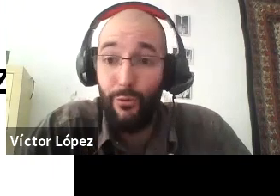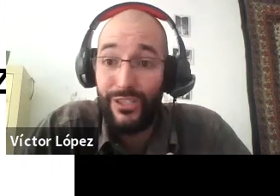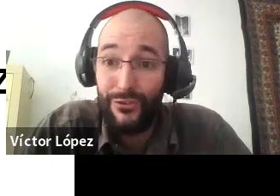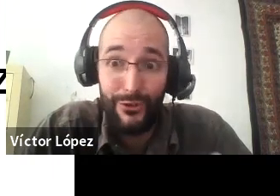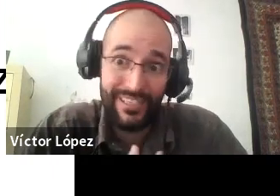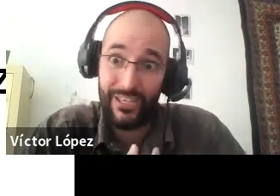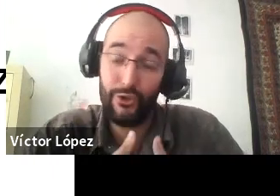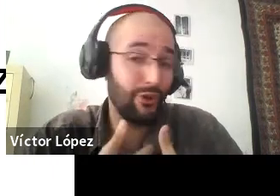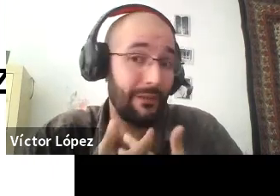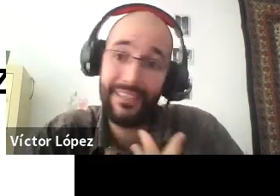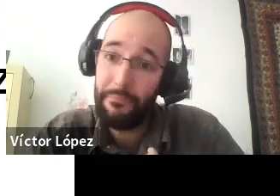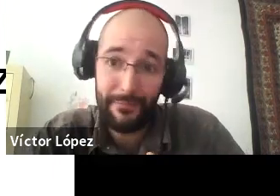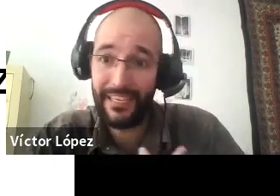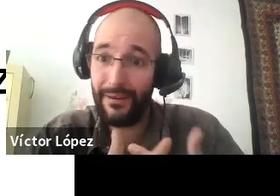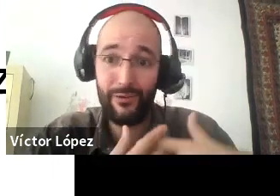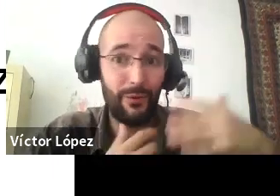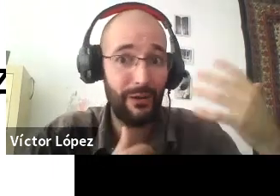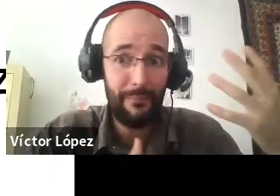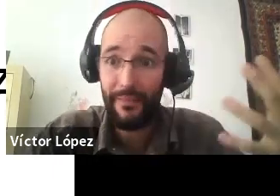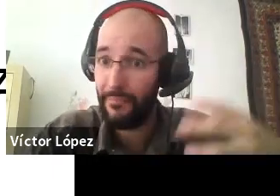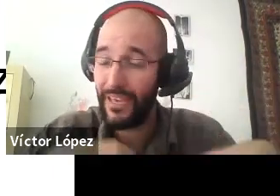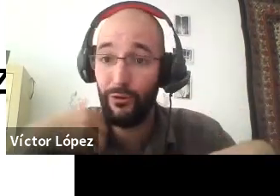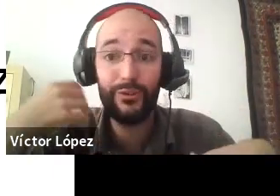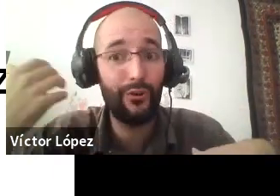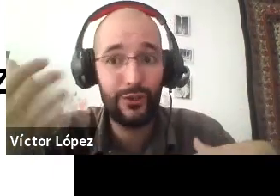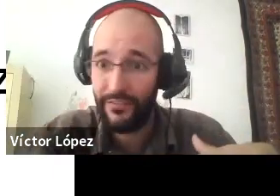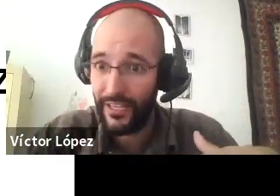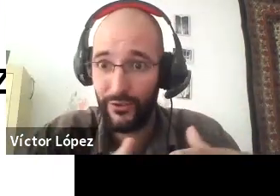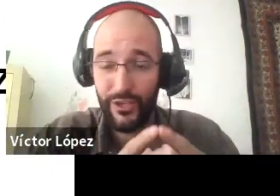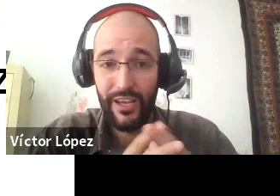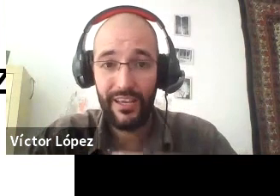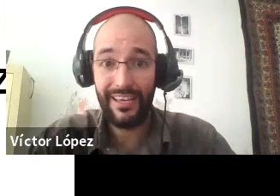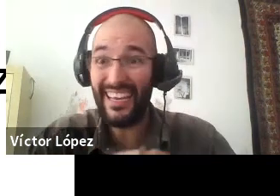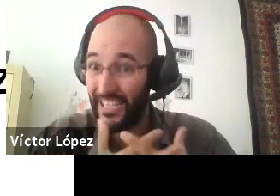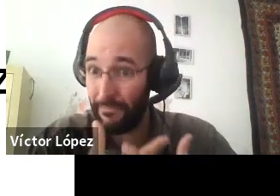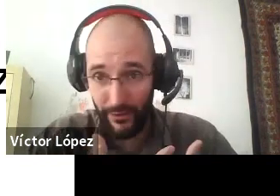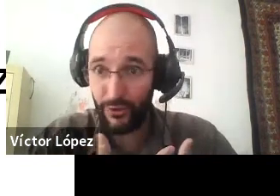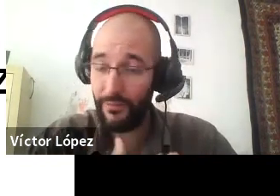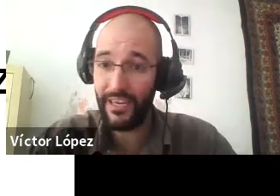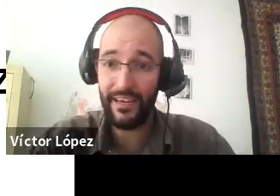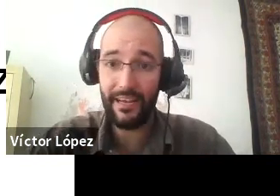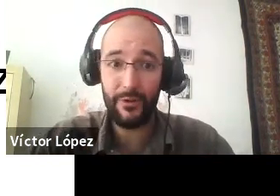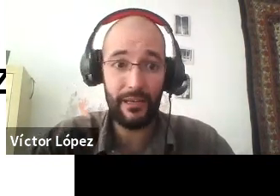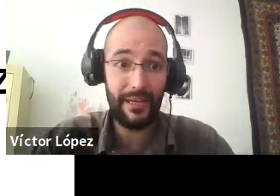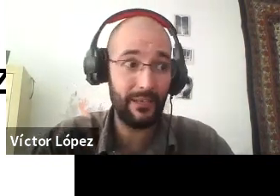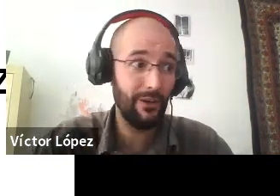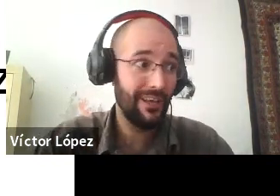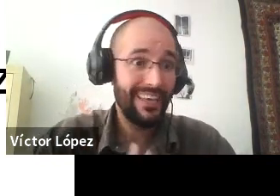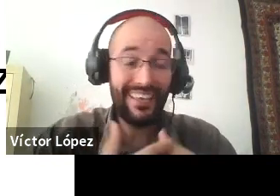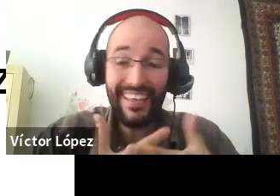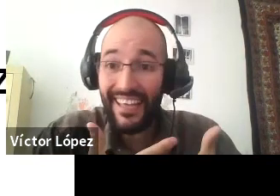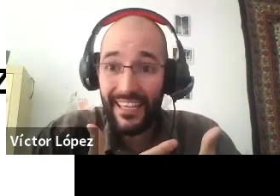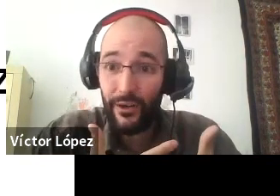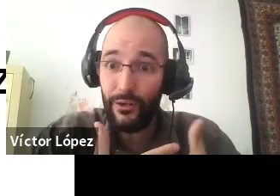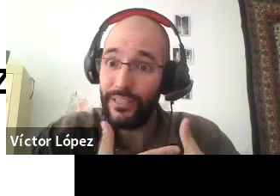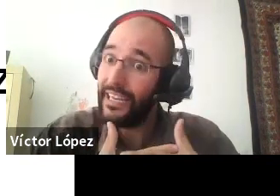digamos, cuestiones que son totalmente imprevisibles, como era una pandemia, como son los efectos inesperados todavía del cambio climático, y